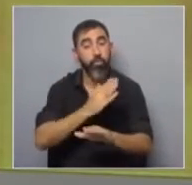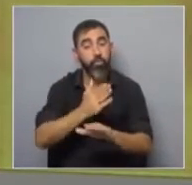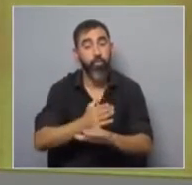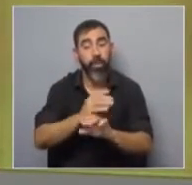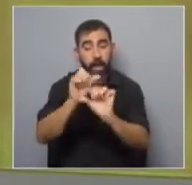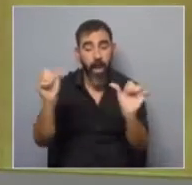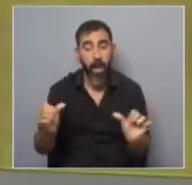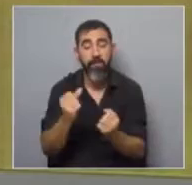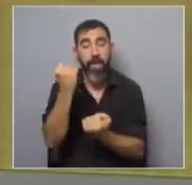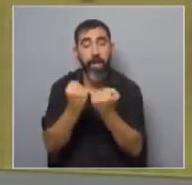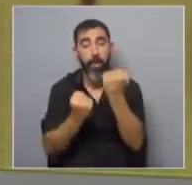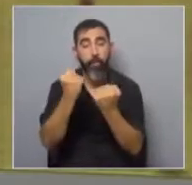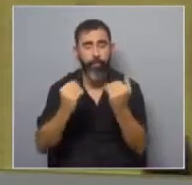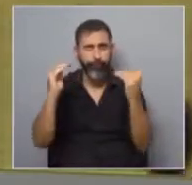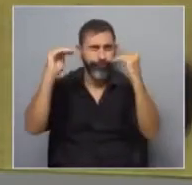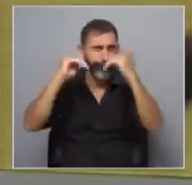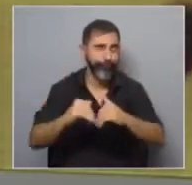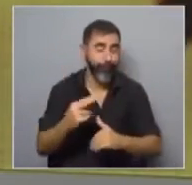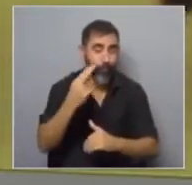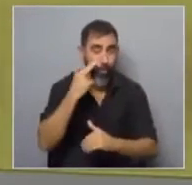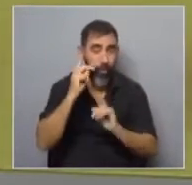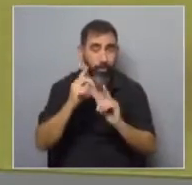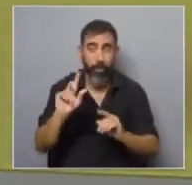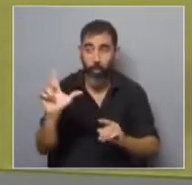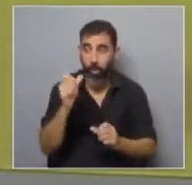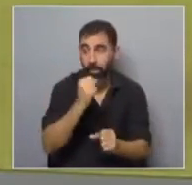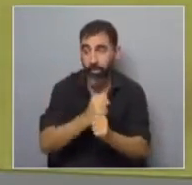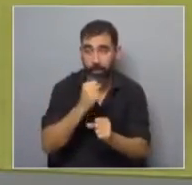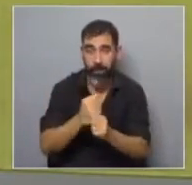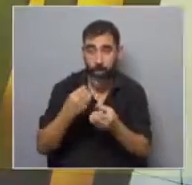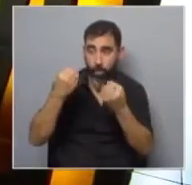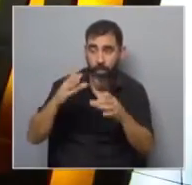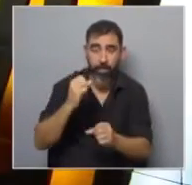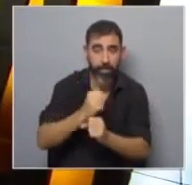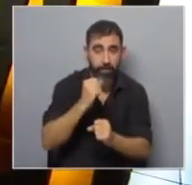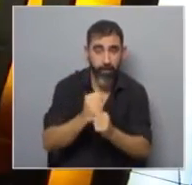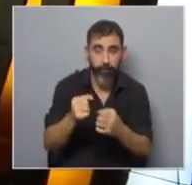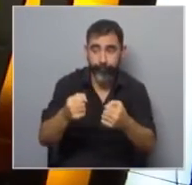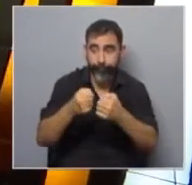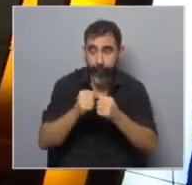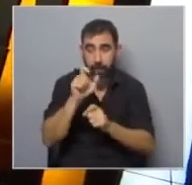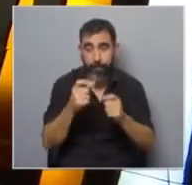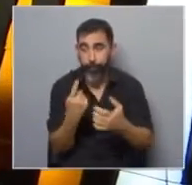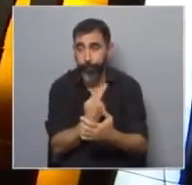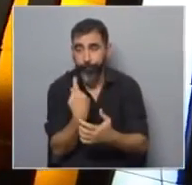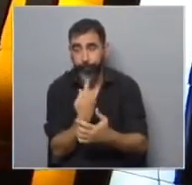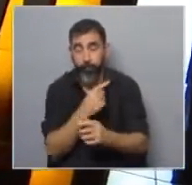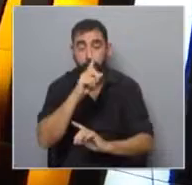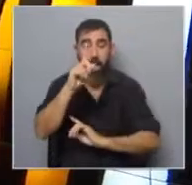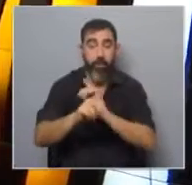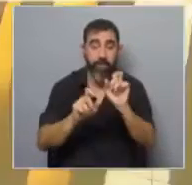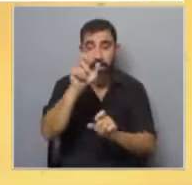la actividad económica que generó desocupación, que generó aislamiento, que generó que mucha